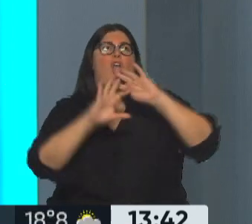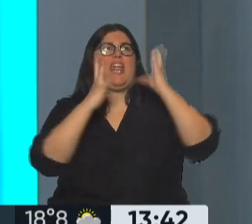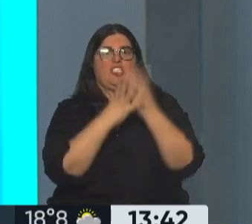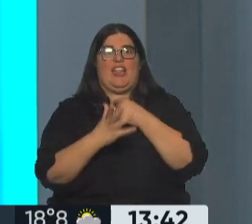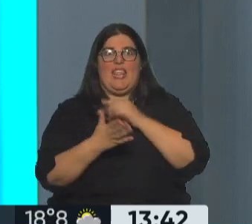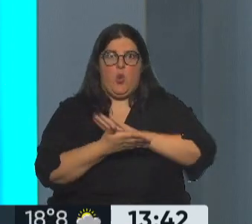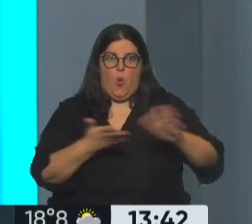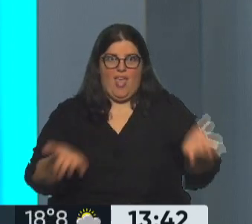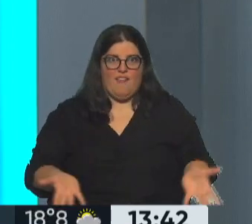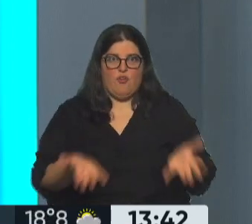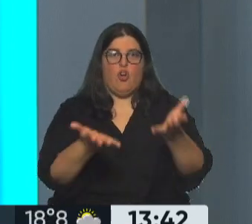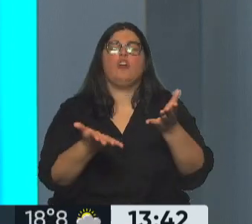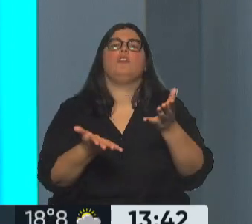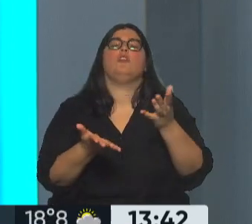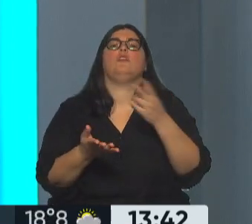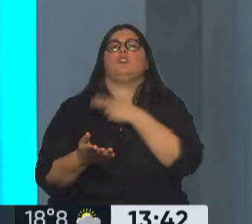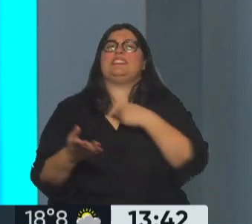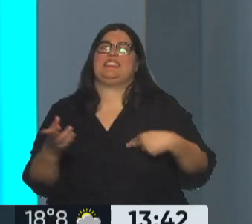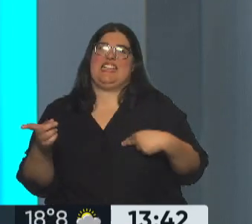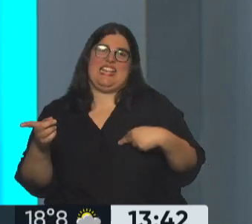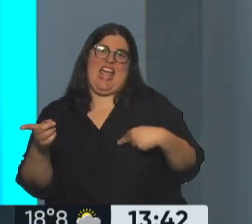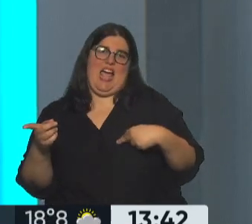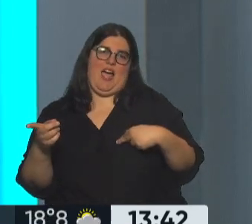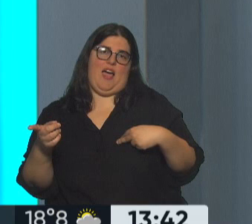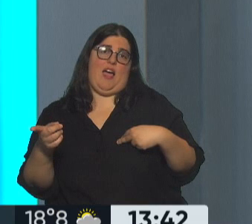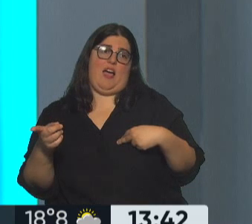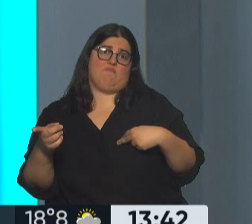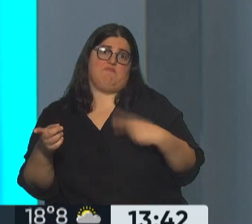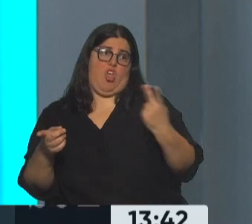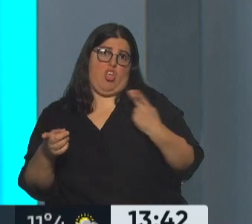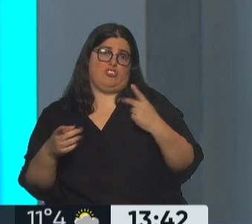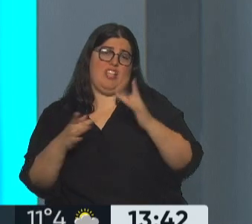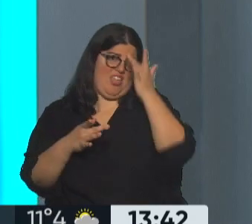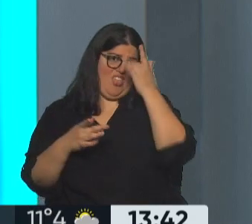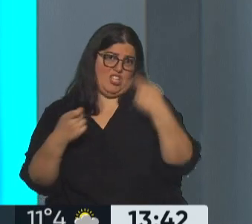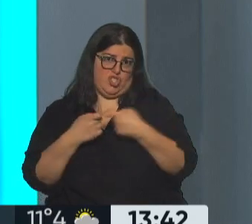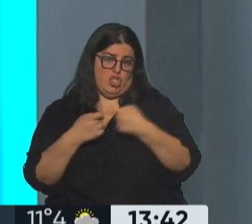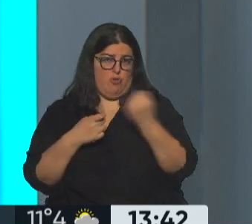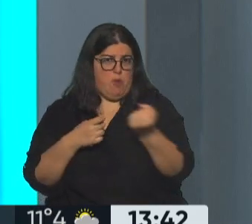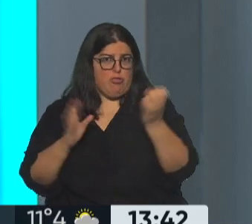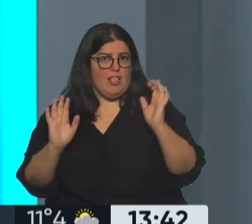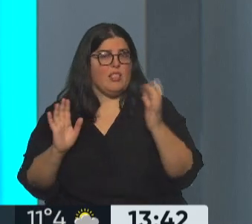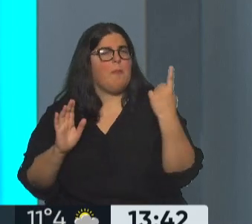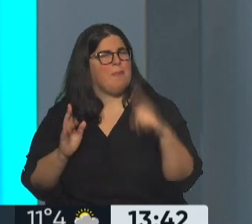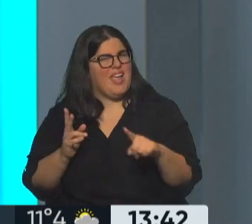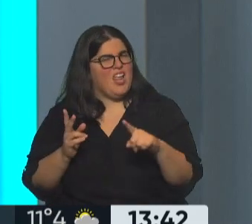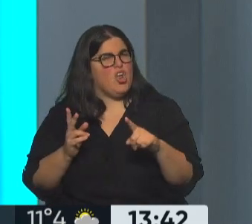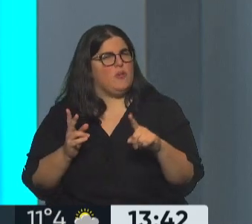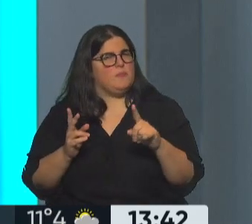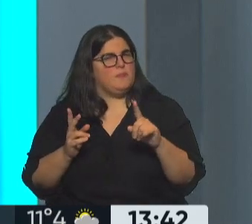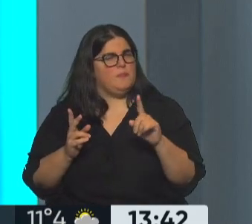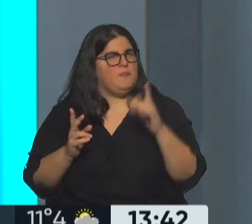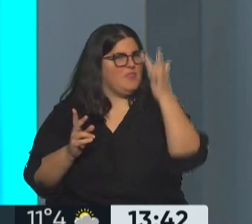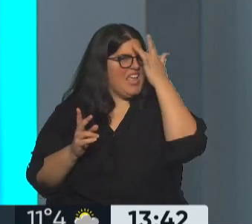internacional en donde China es un socio importante, pero al mismo tiempo la India